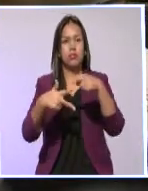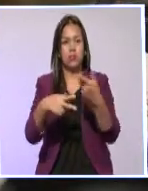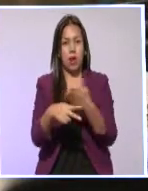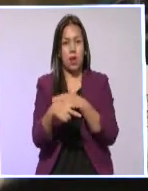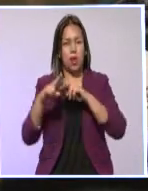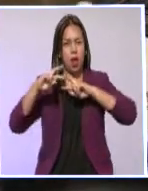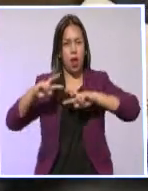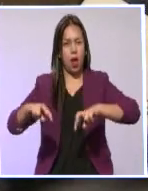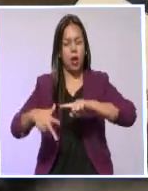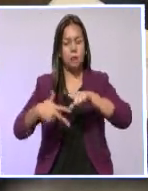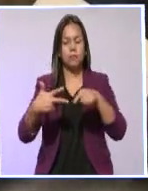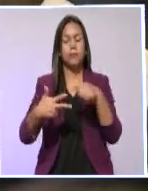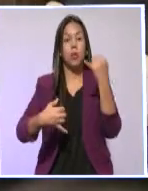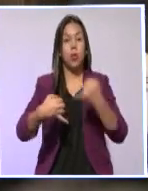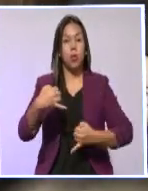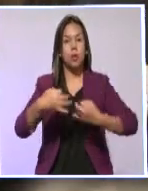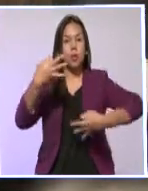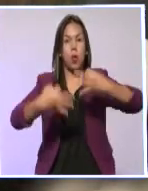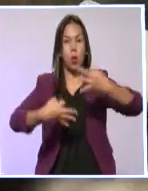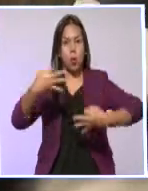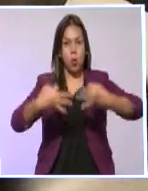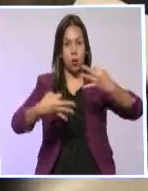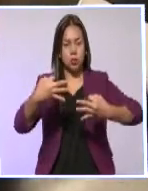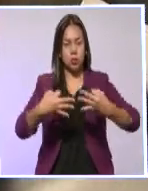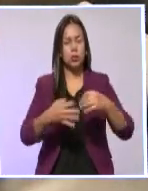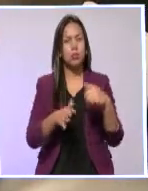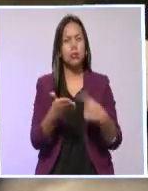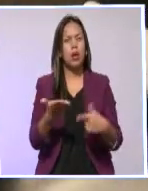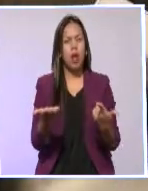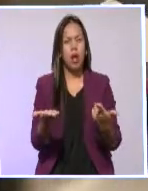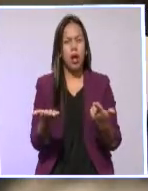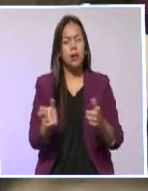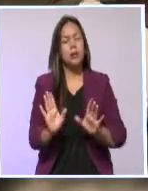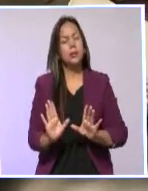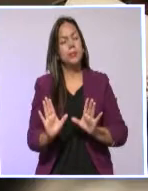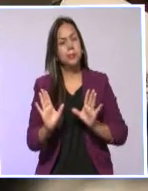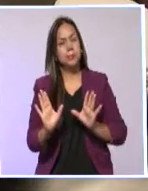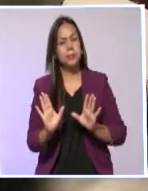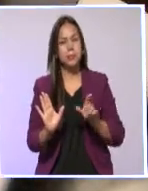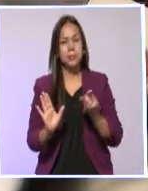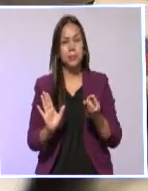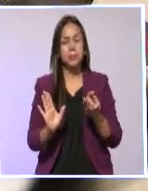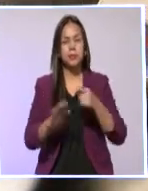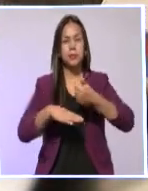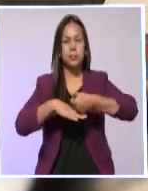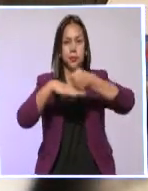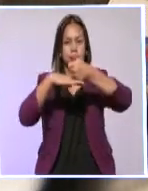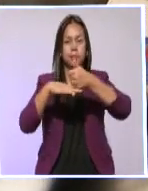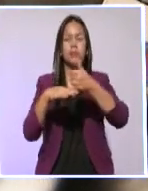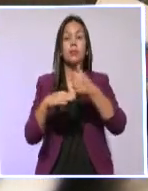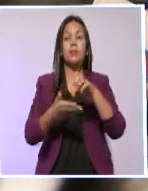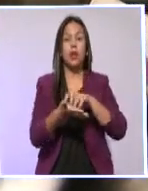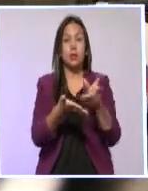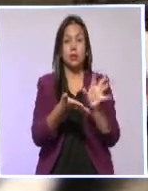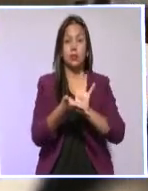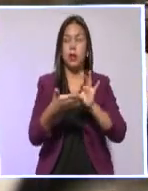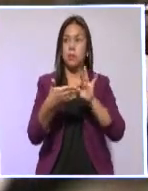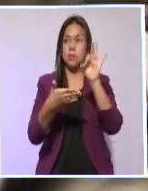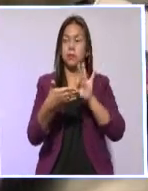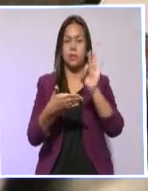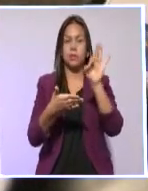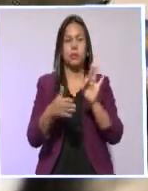preparatoria y la de juicio, no se verían interferidas por la autorización que da la Asamblea Nacional,